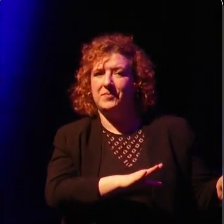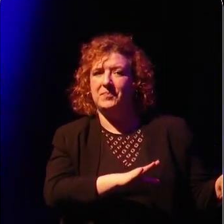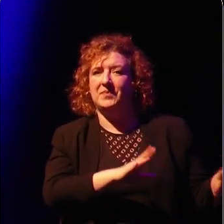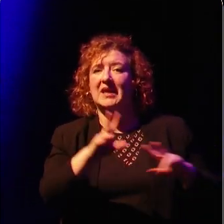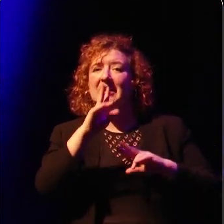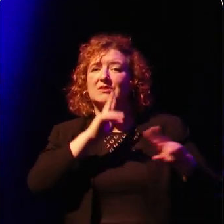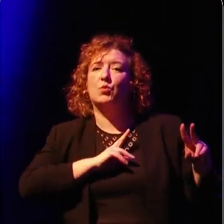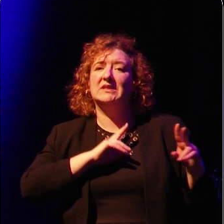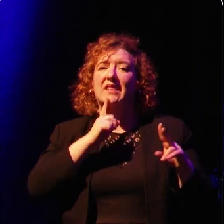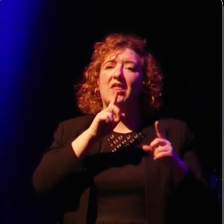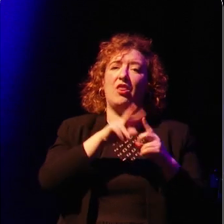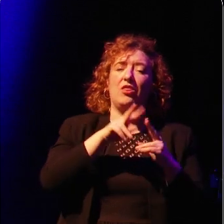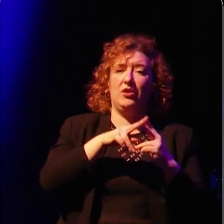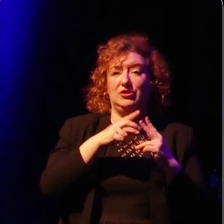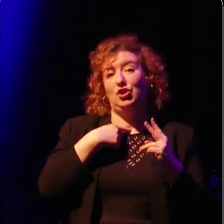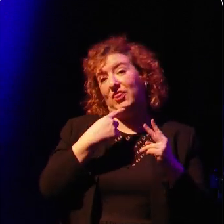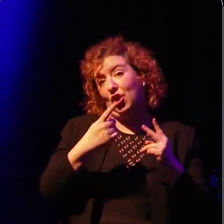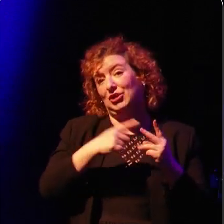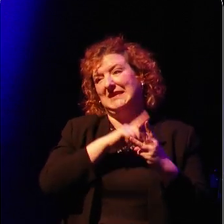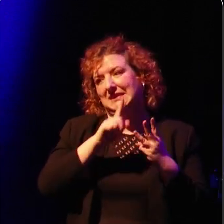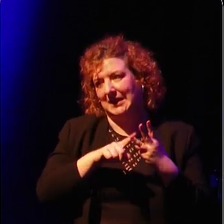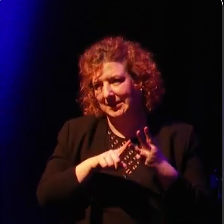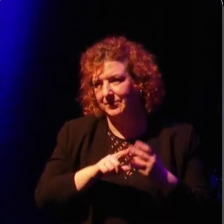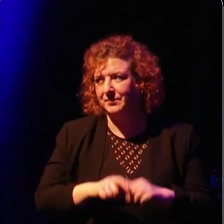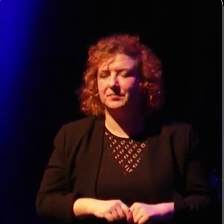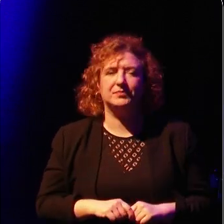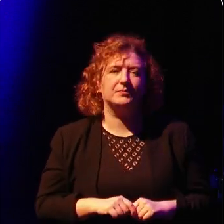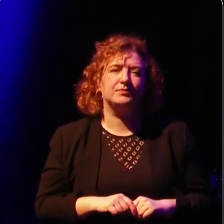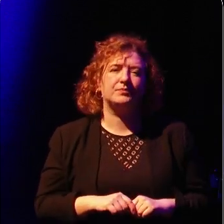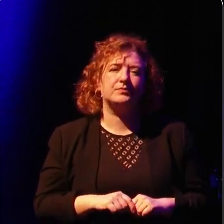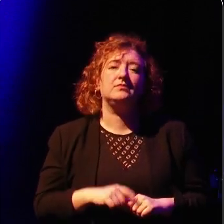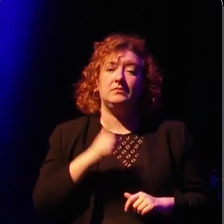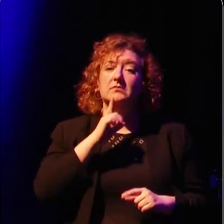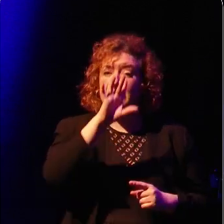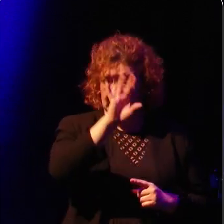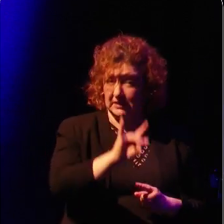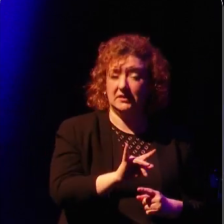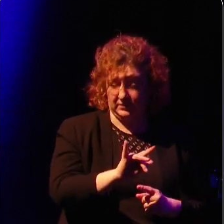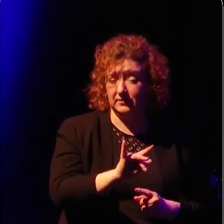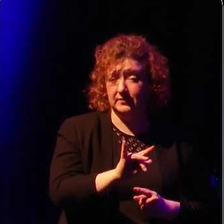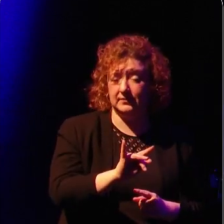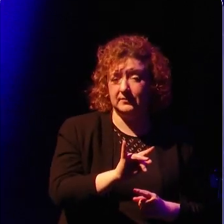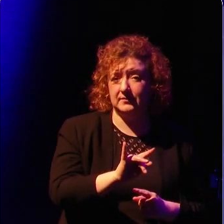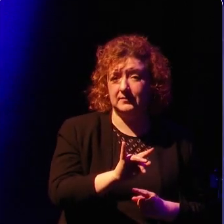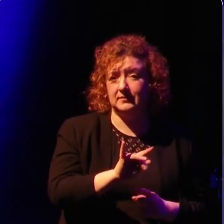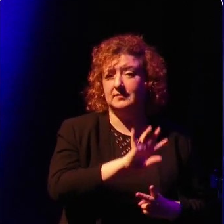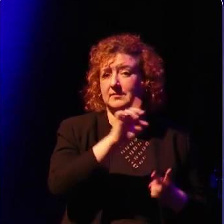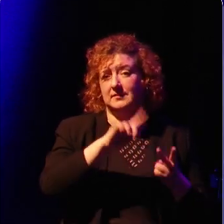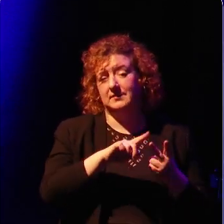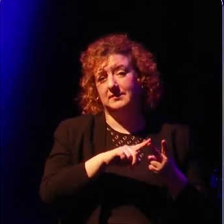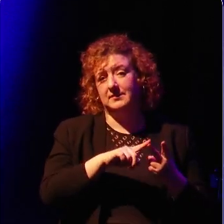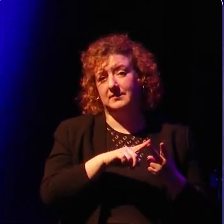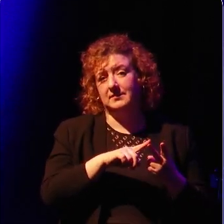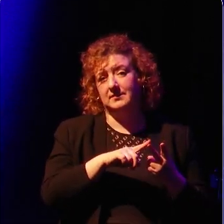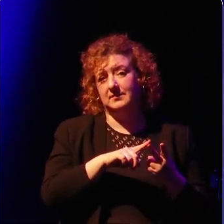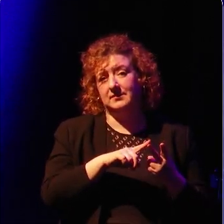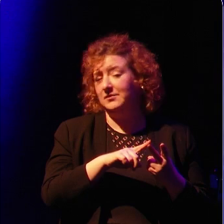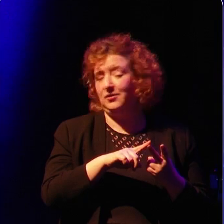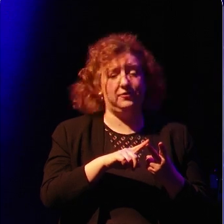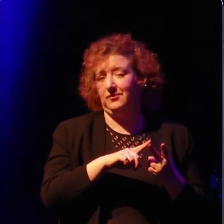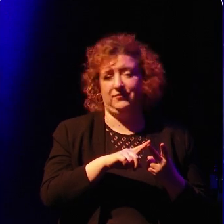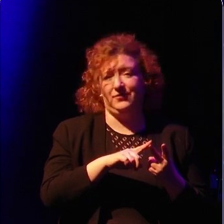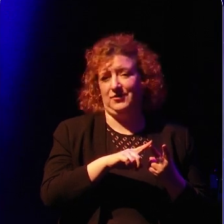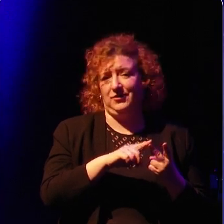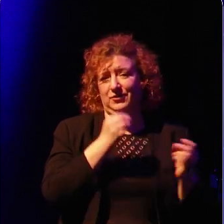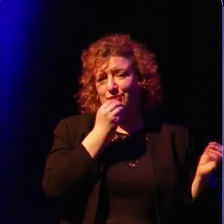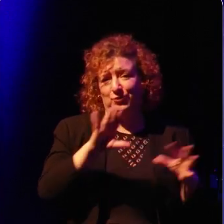dos respuestas posibles, yo digo que hay tres. La primera es sí, vas a ser sustituido. La segunda es no,